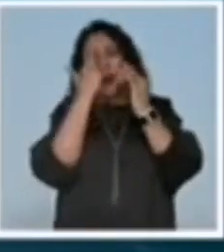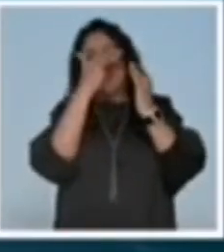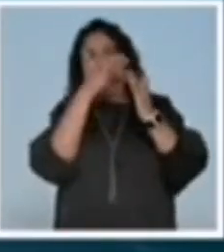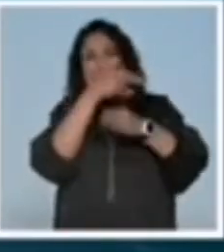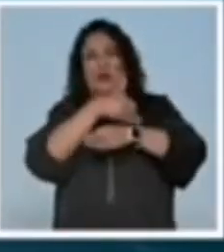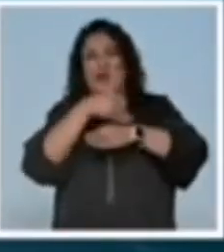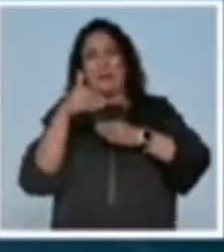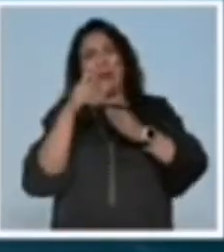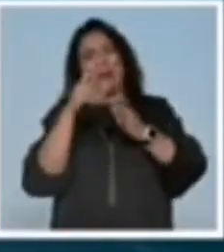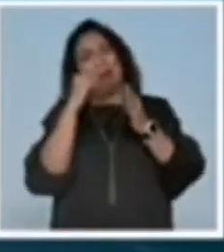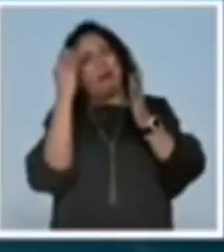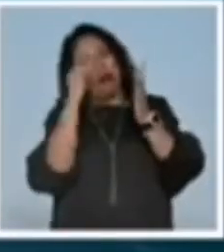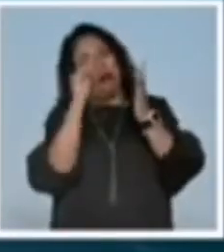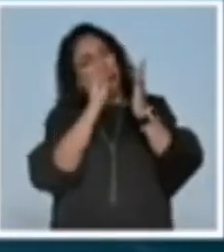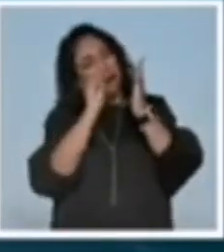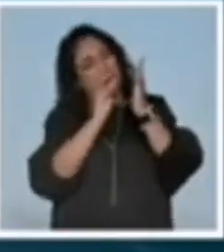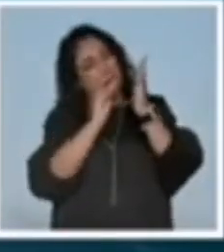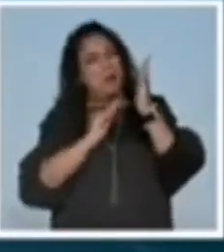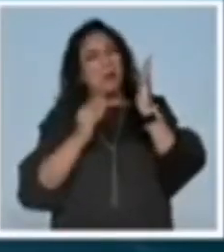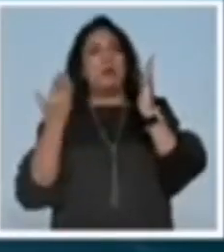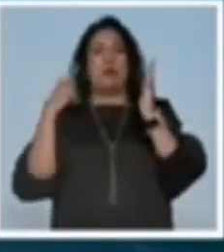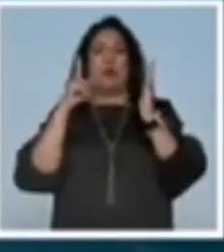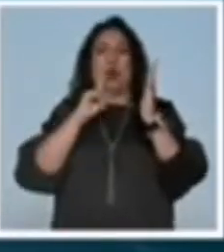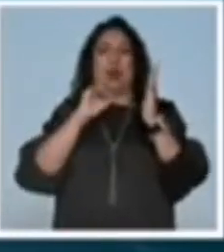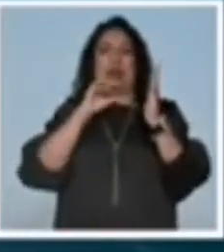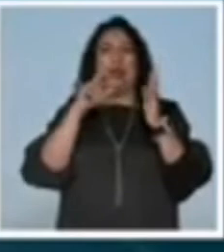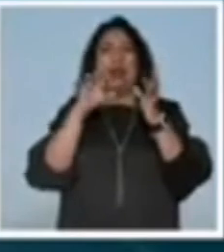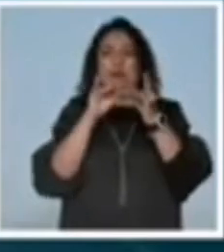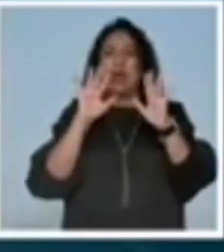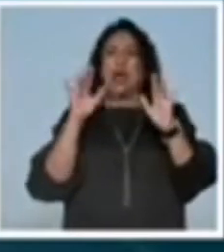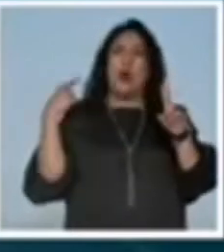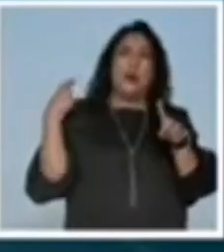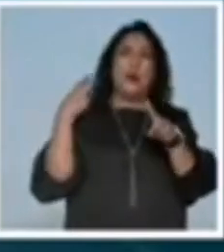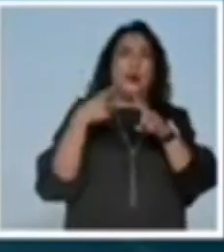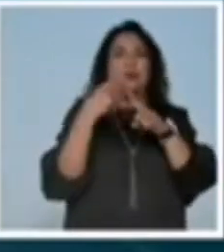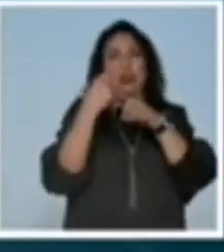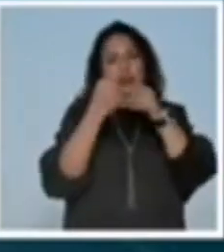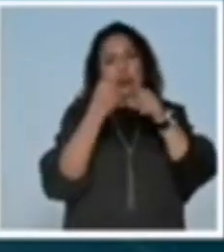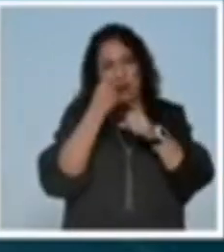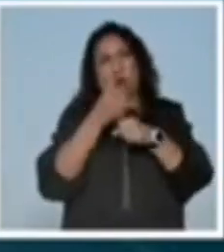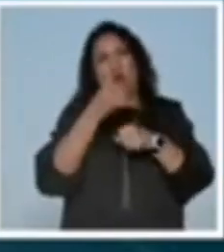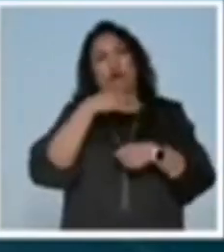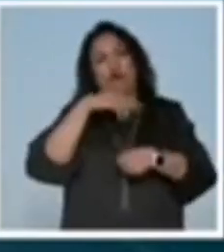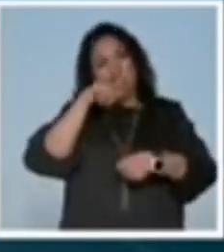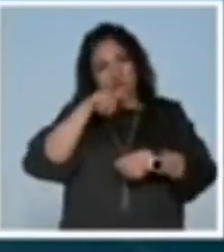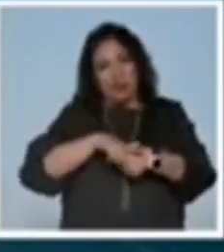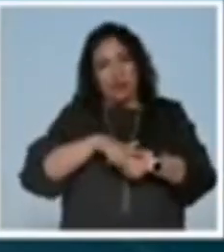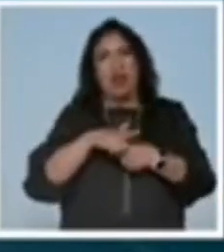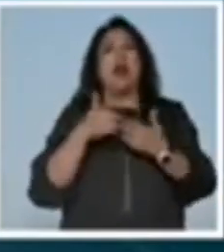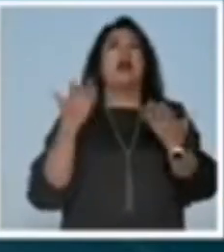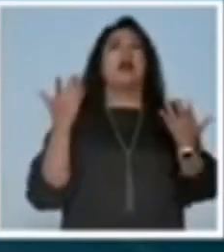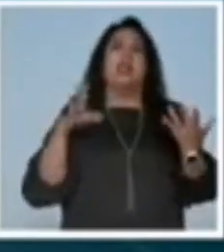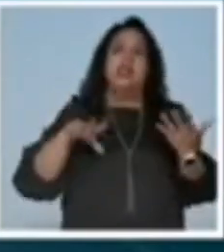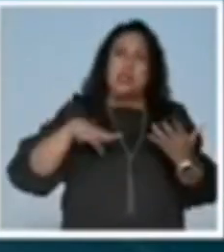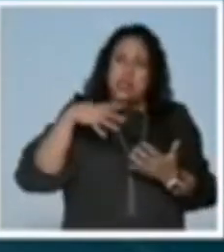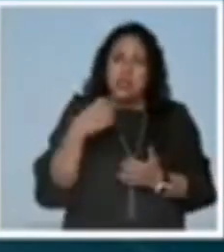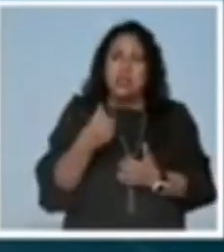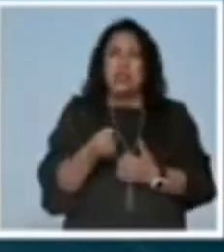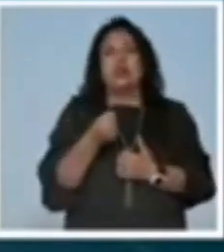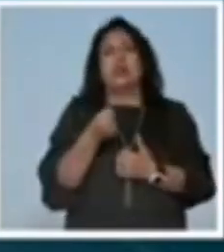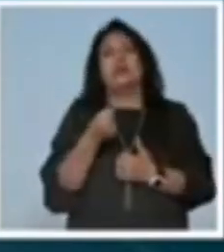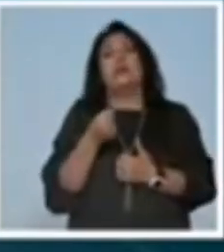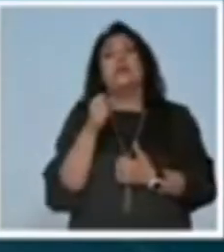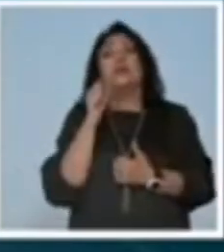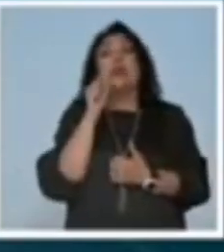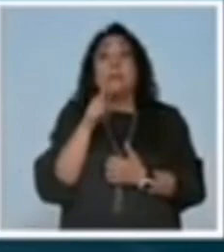donde ya Sara explicó el recorrido que ha tenido el festival, de perseverancia